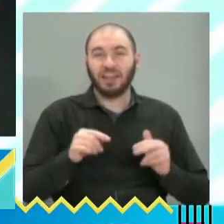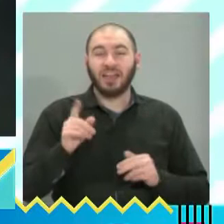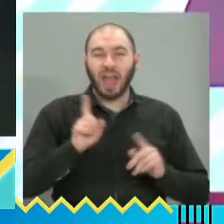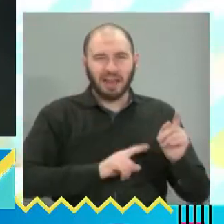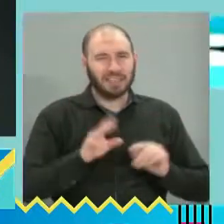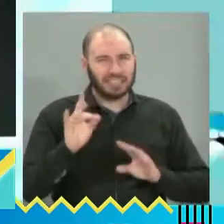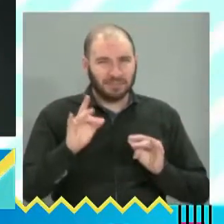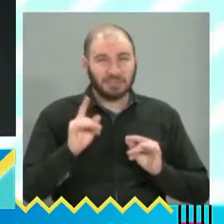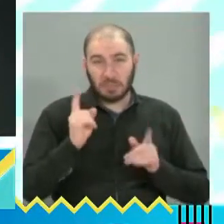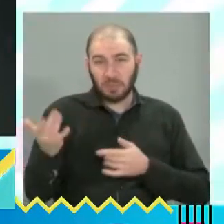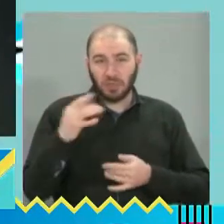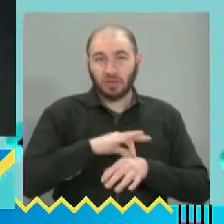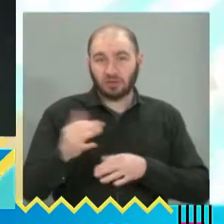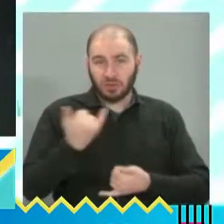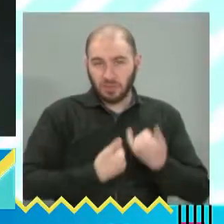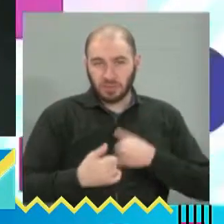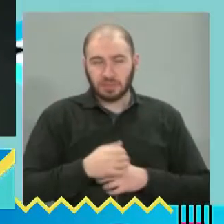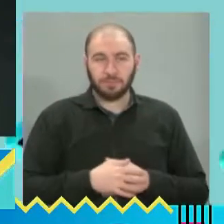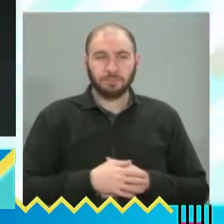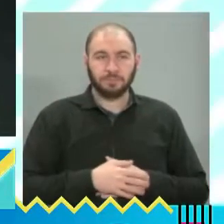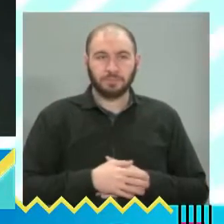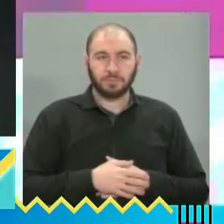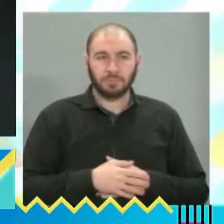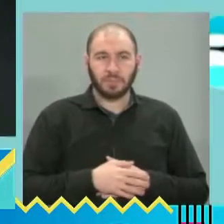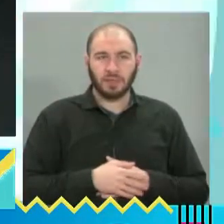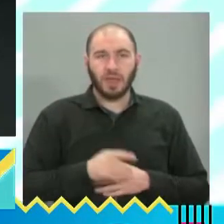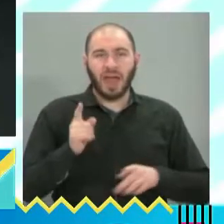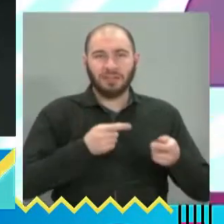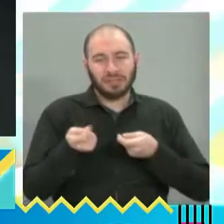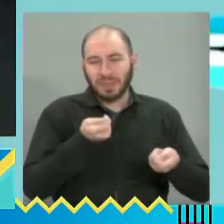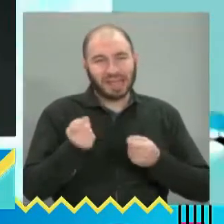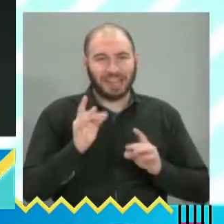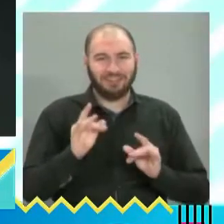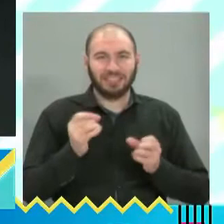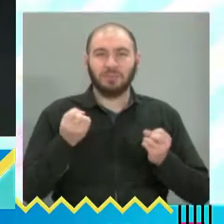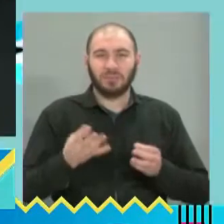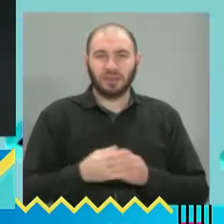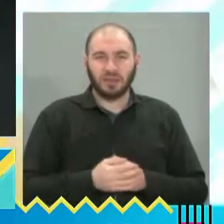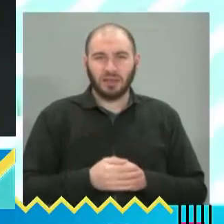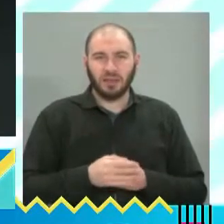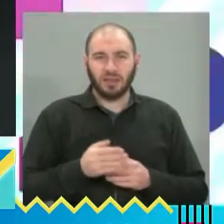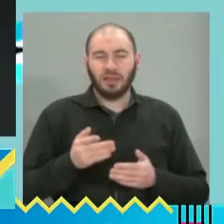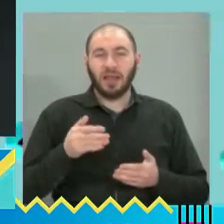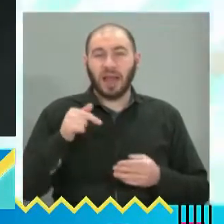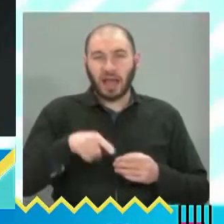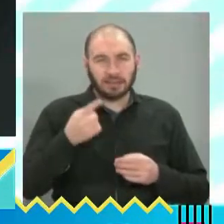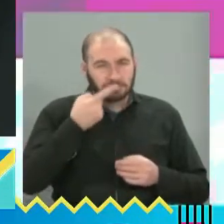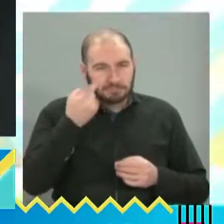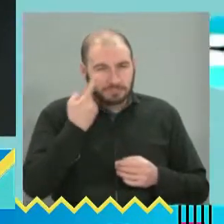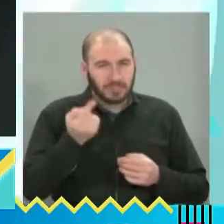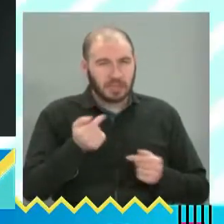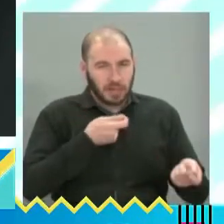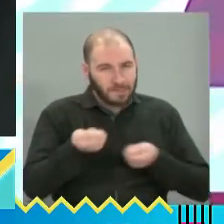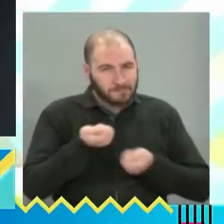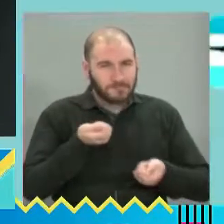hace muy difícil, como decía el doctor Scherbowski, de poder a veces manejarlo porque hay de por medio intereses